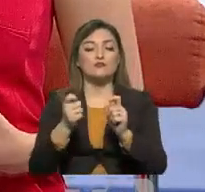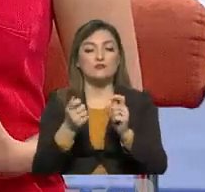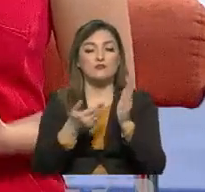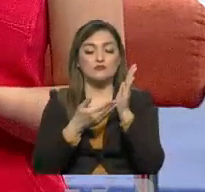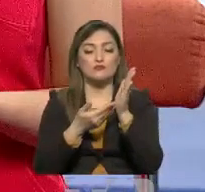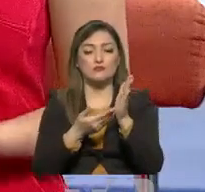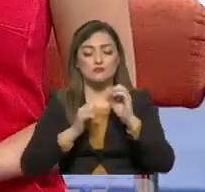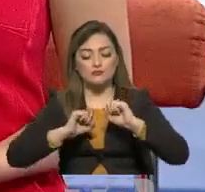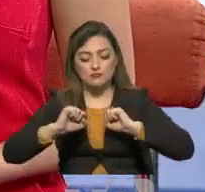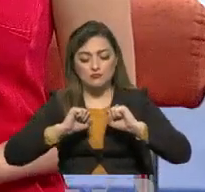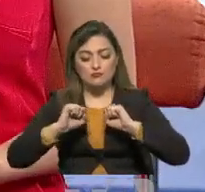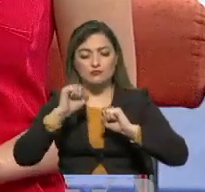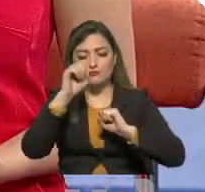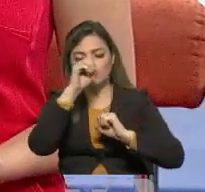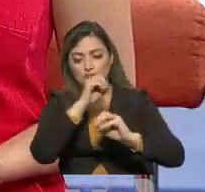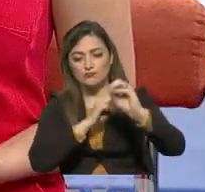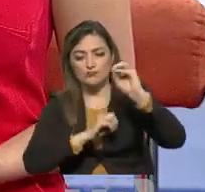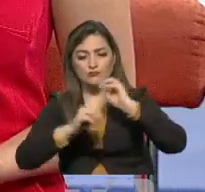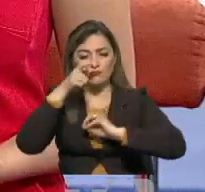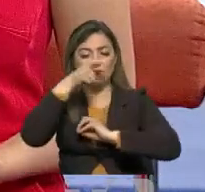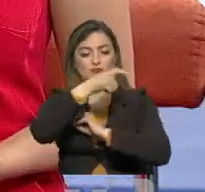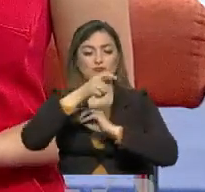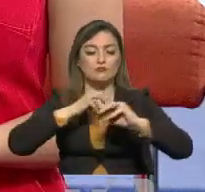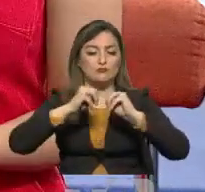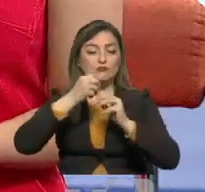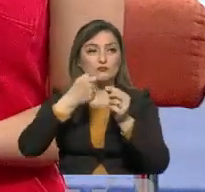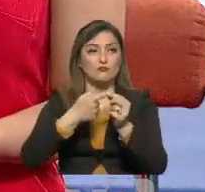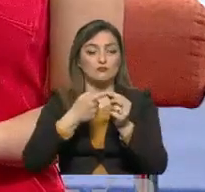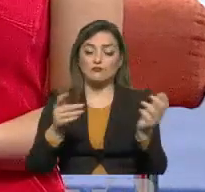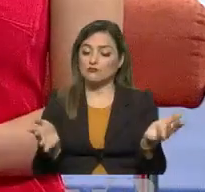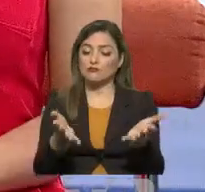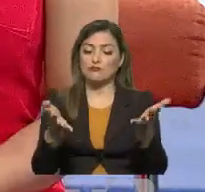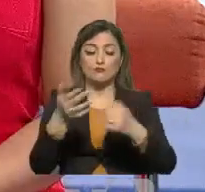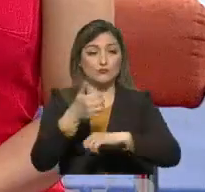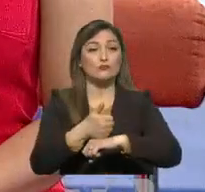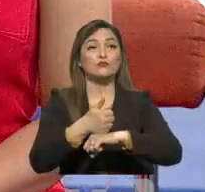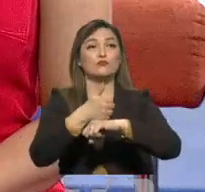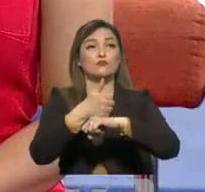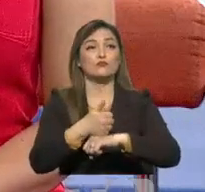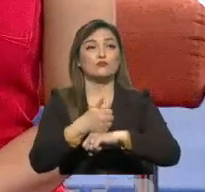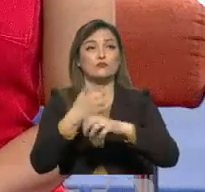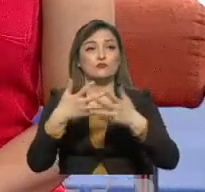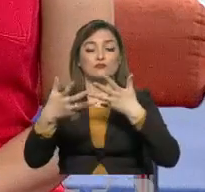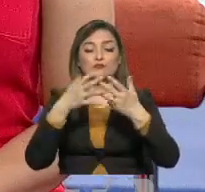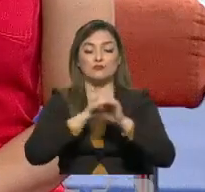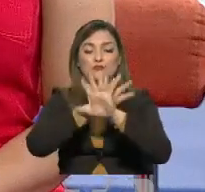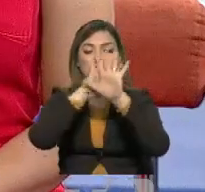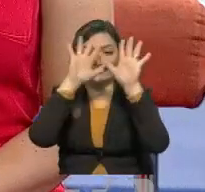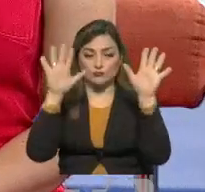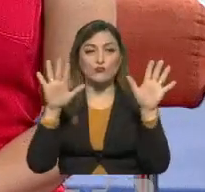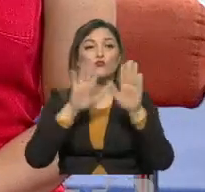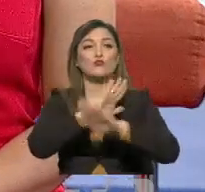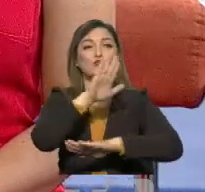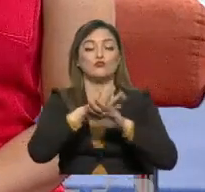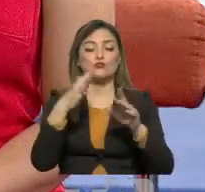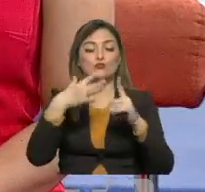gestión fueron observados nuevamente por la veeduría del Metro de Quito, que insta a las autoridades a transparentar la información sobre